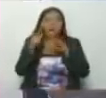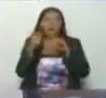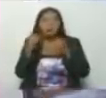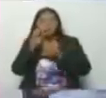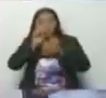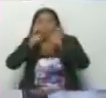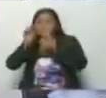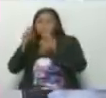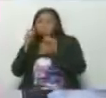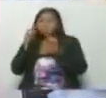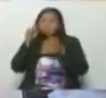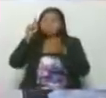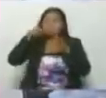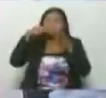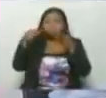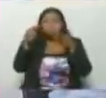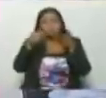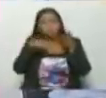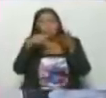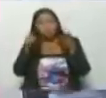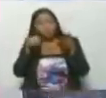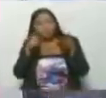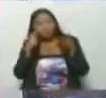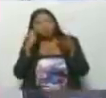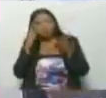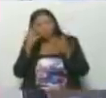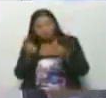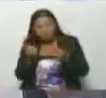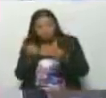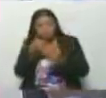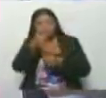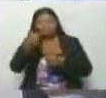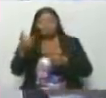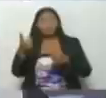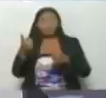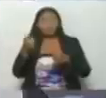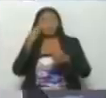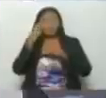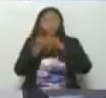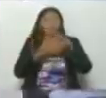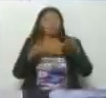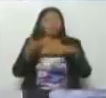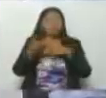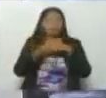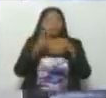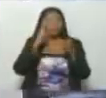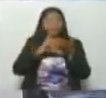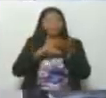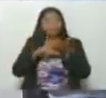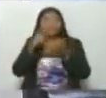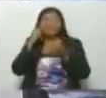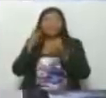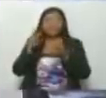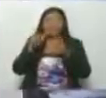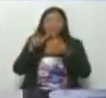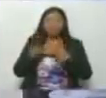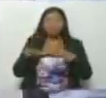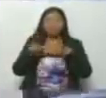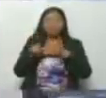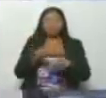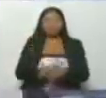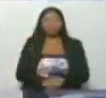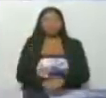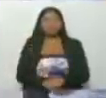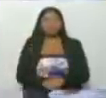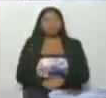hacer la evaluación más allá de los problemas reales que existe en cada una estas instancias de gobierno en los